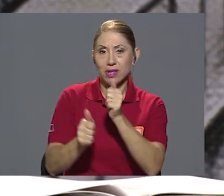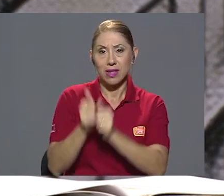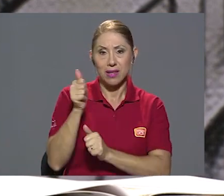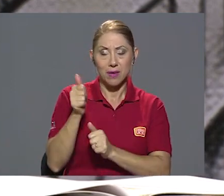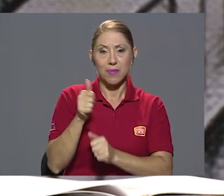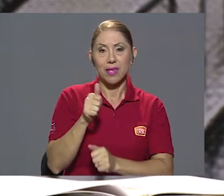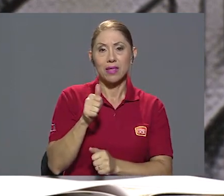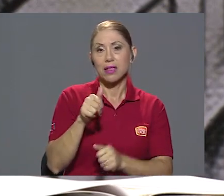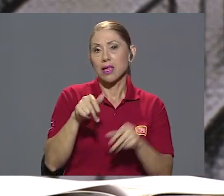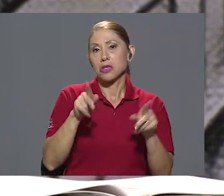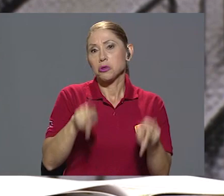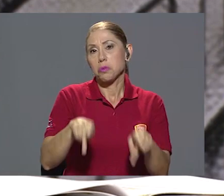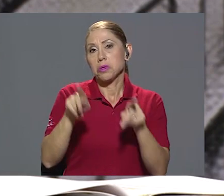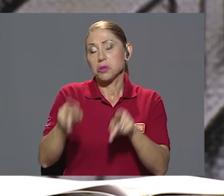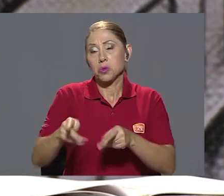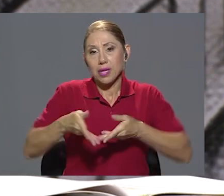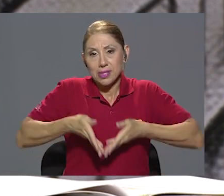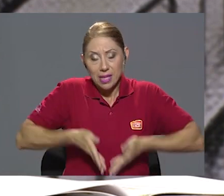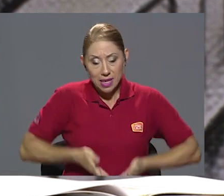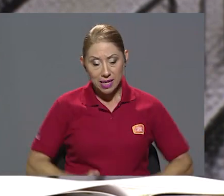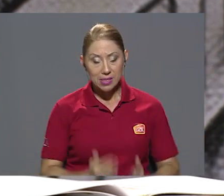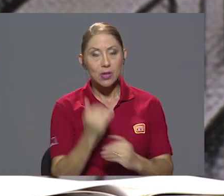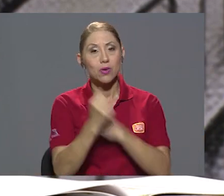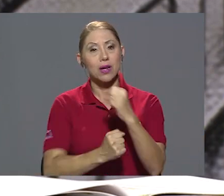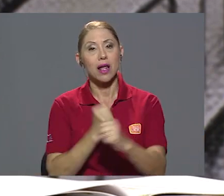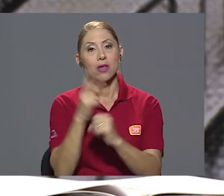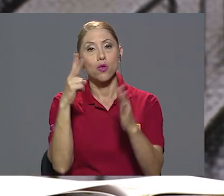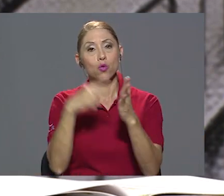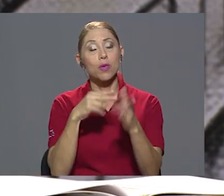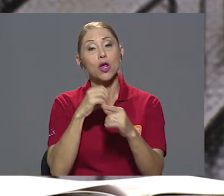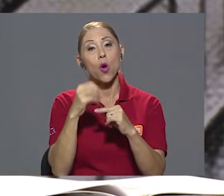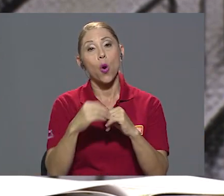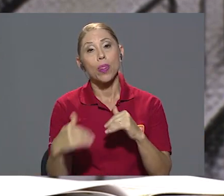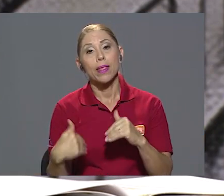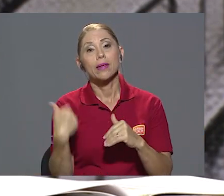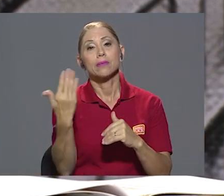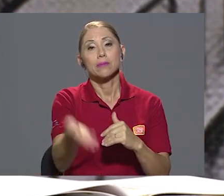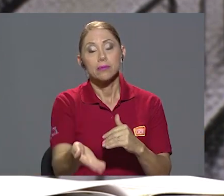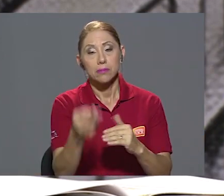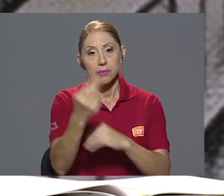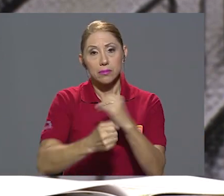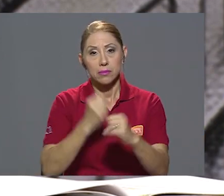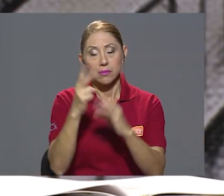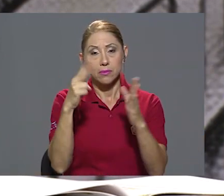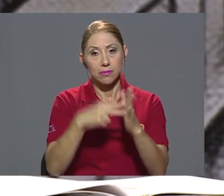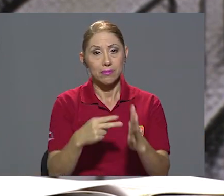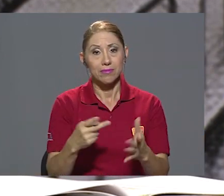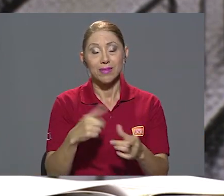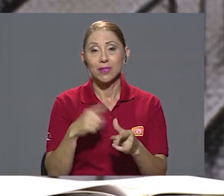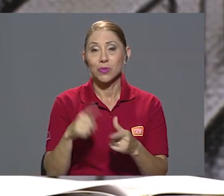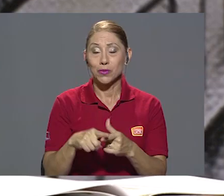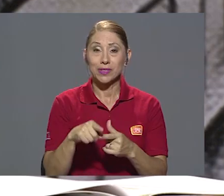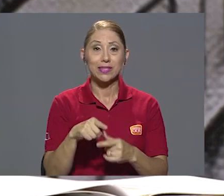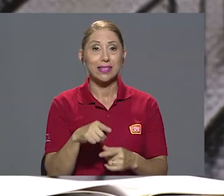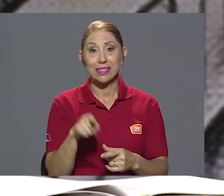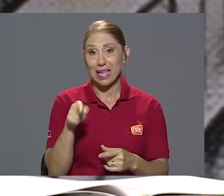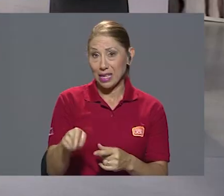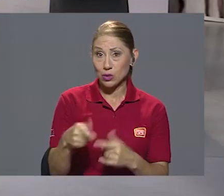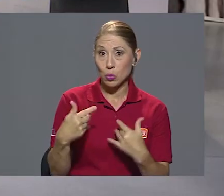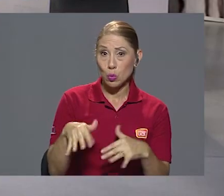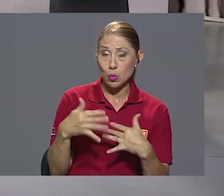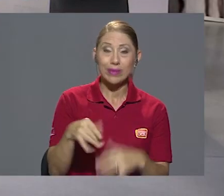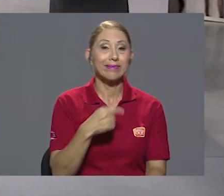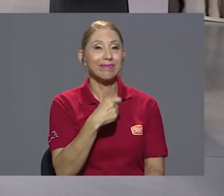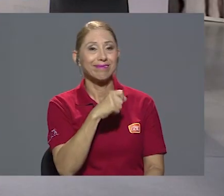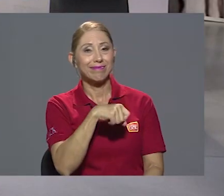los compañeros, habrá nacido en el 2000 o después del 2000. Y eso marca un elemento que